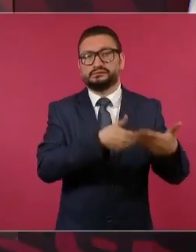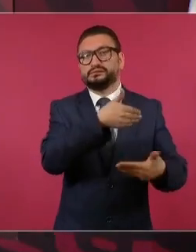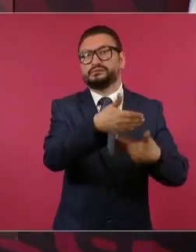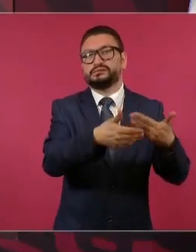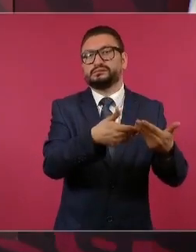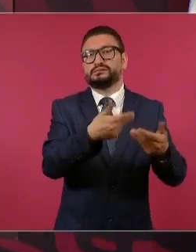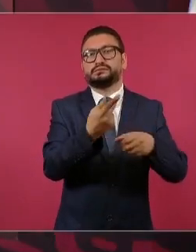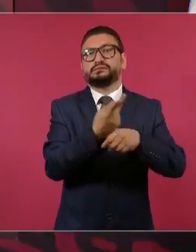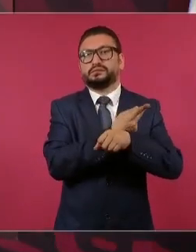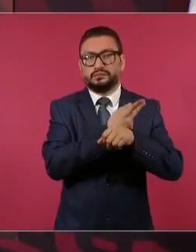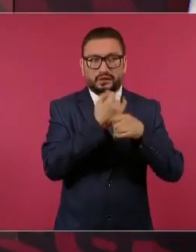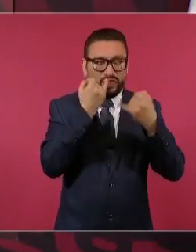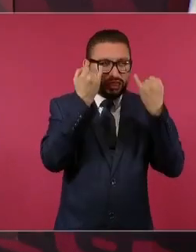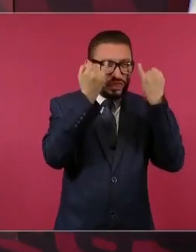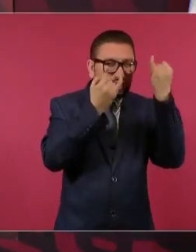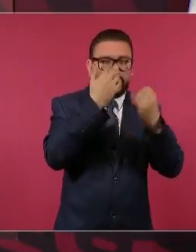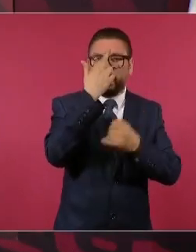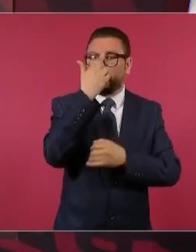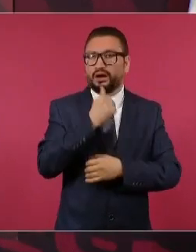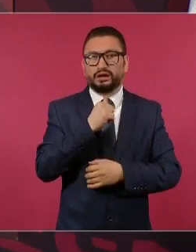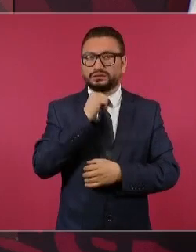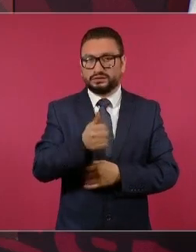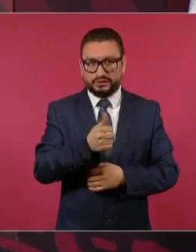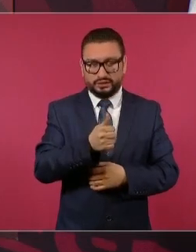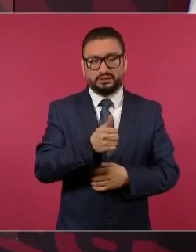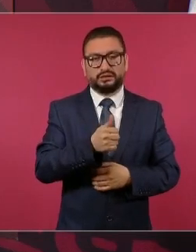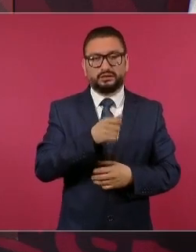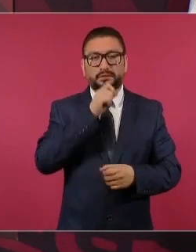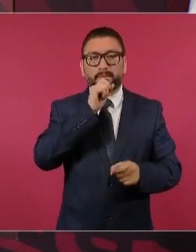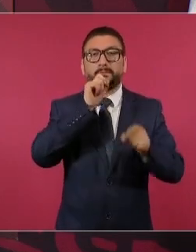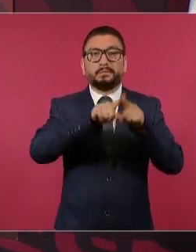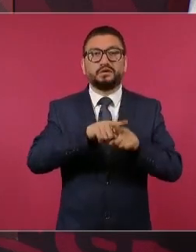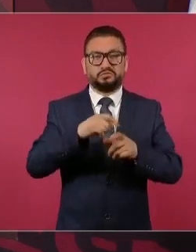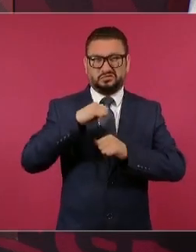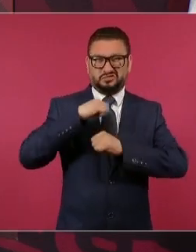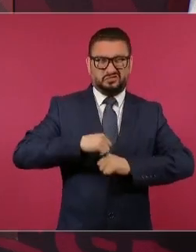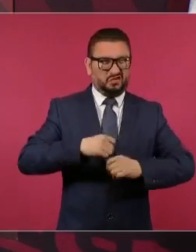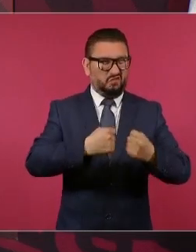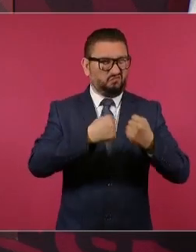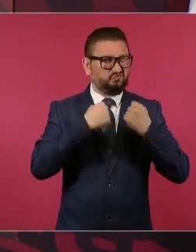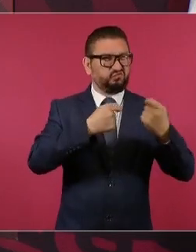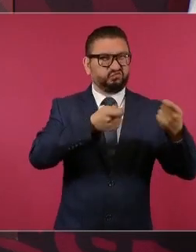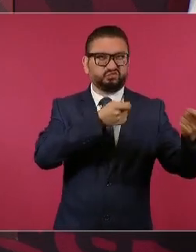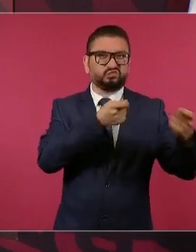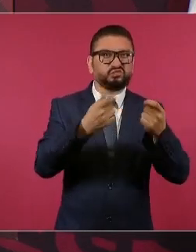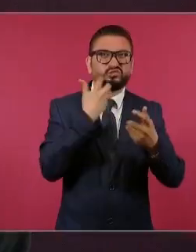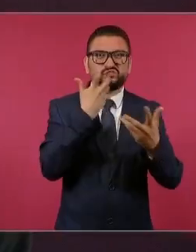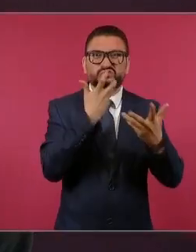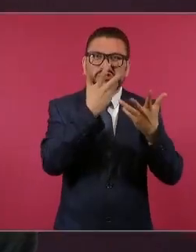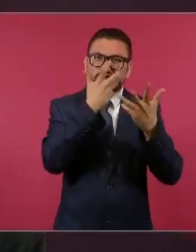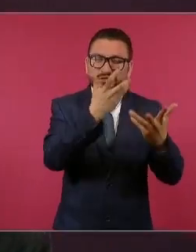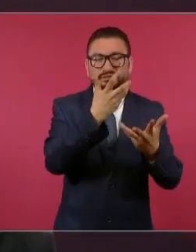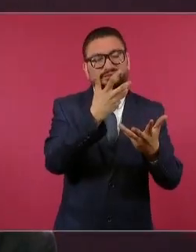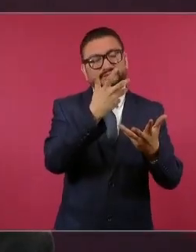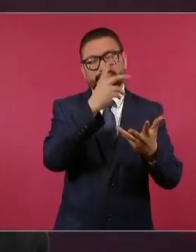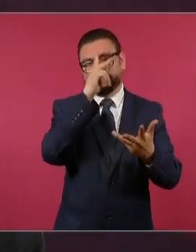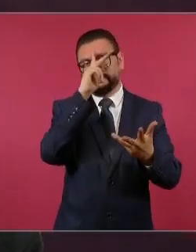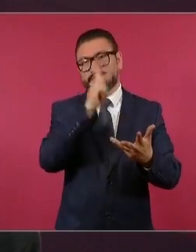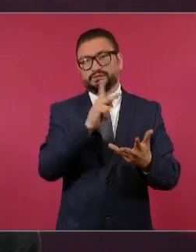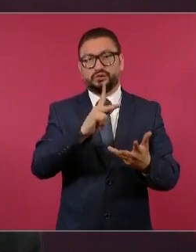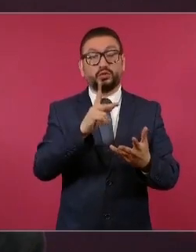lleva a lo irracional, y lo mismo la ambición al poder, desmedida. Y cuando